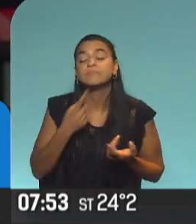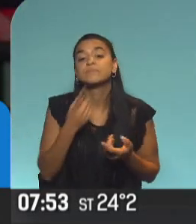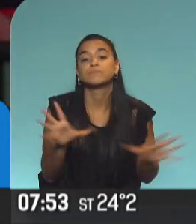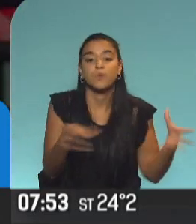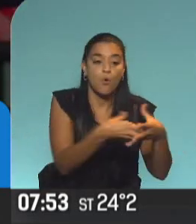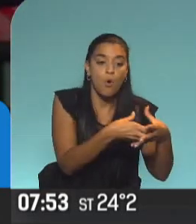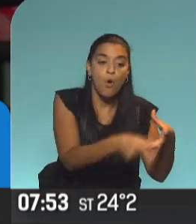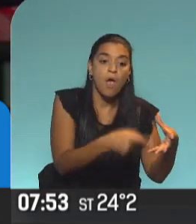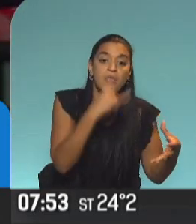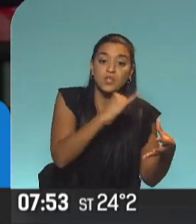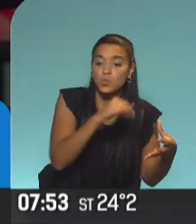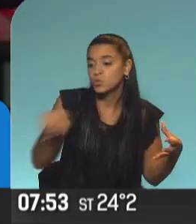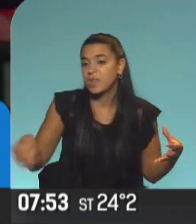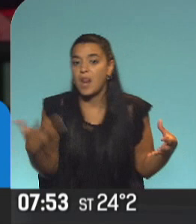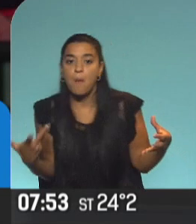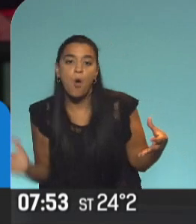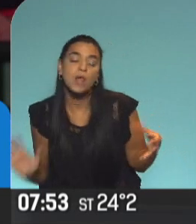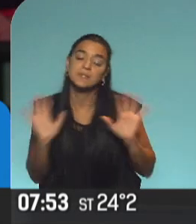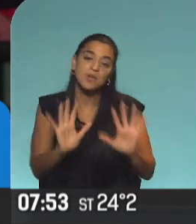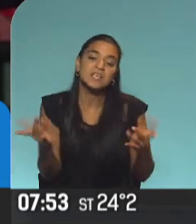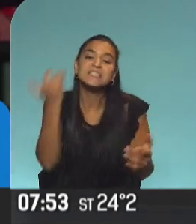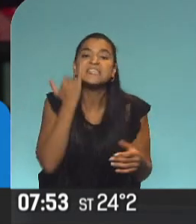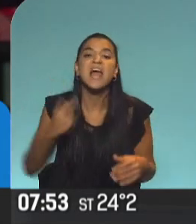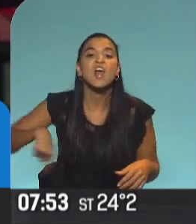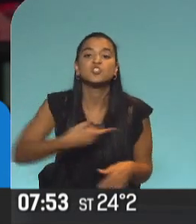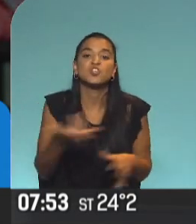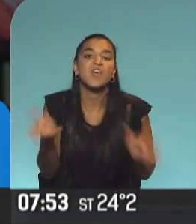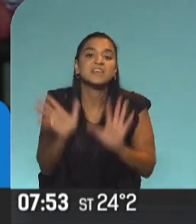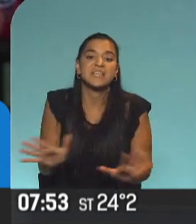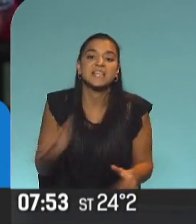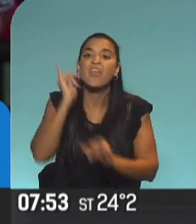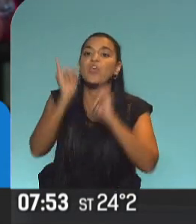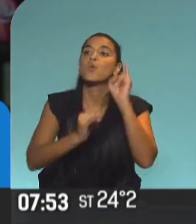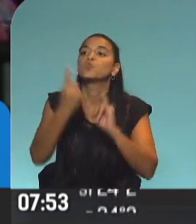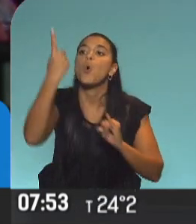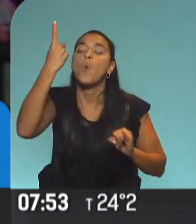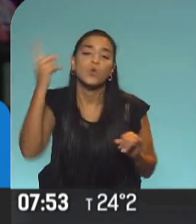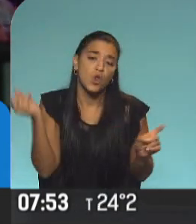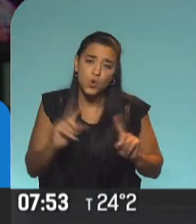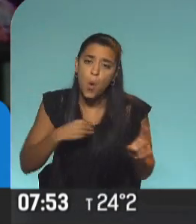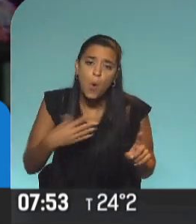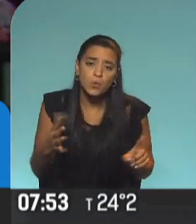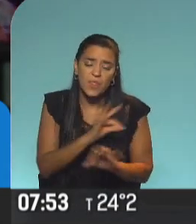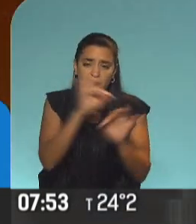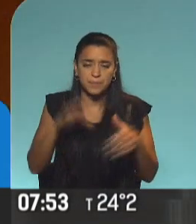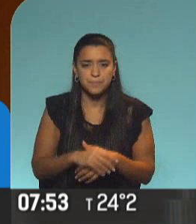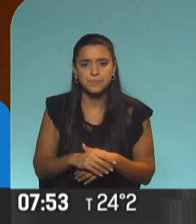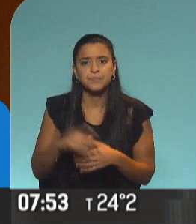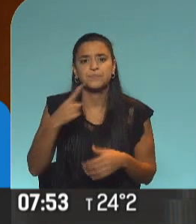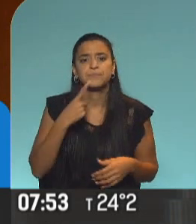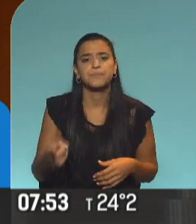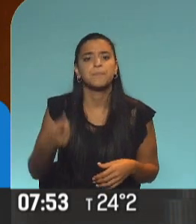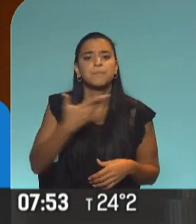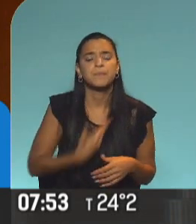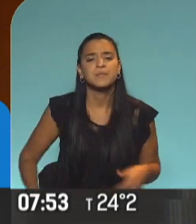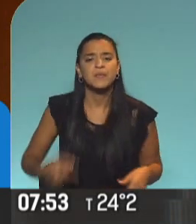sector polarice, pero eso está instalado en la sociedad, no está instalado en ningún discurso, ni es voluntad de nadie. Ahora, reiteró el presidente esto